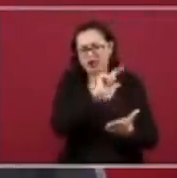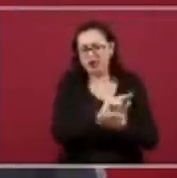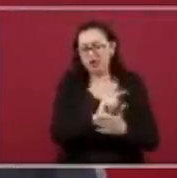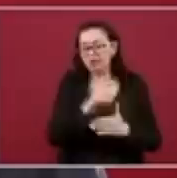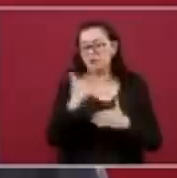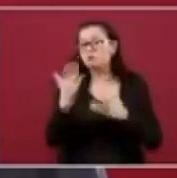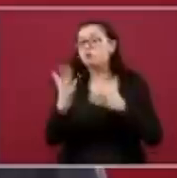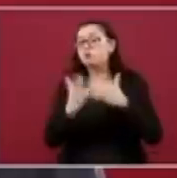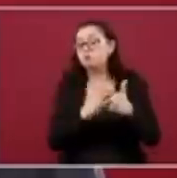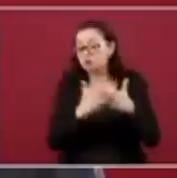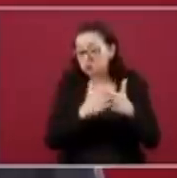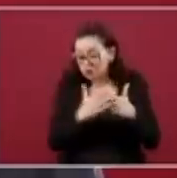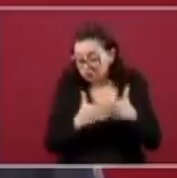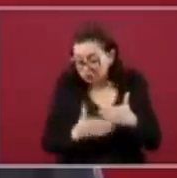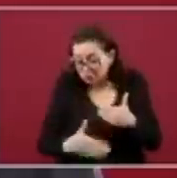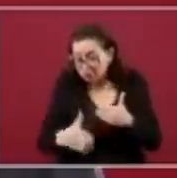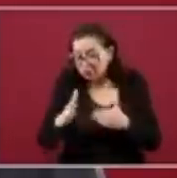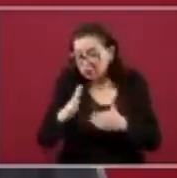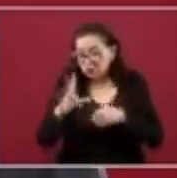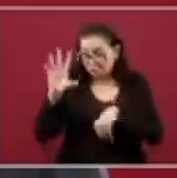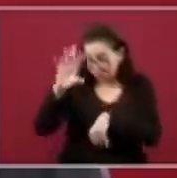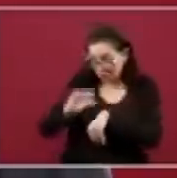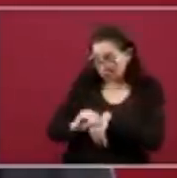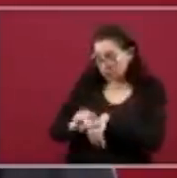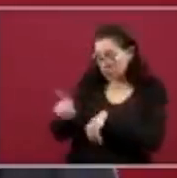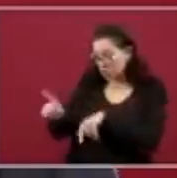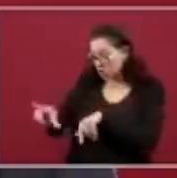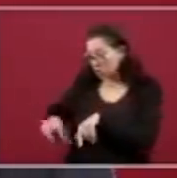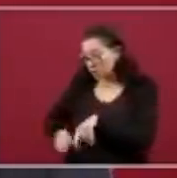suceda, para que